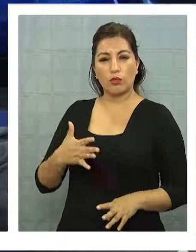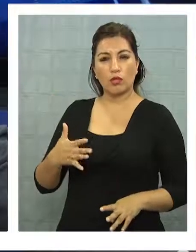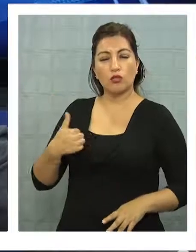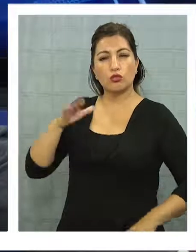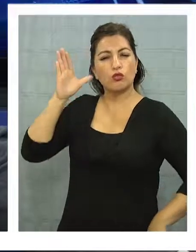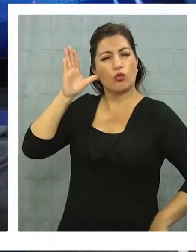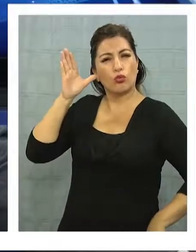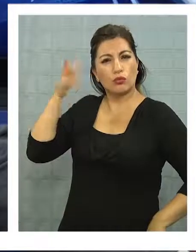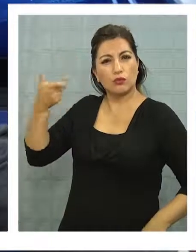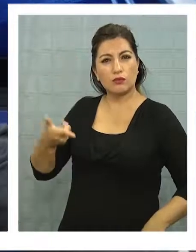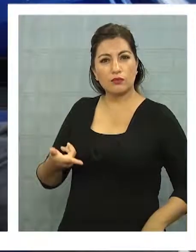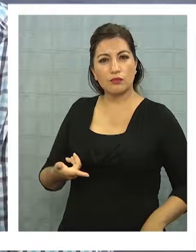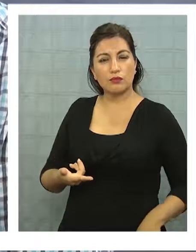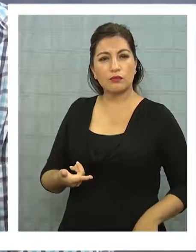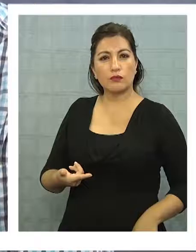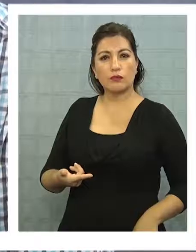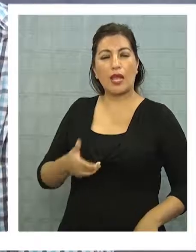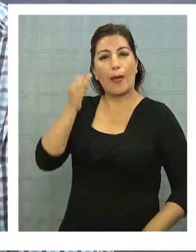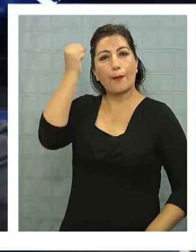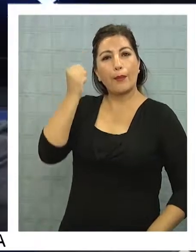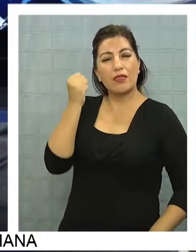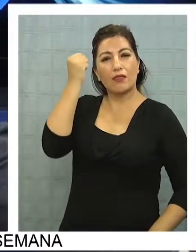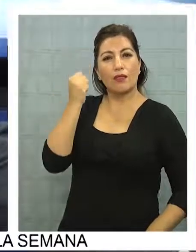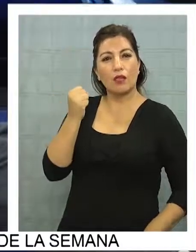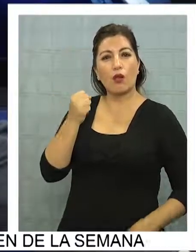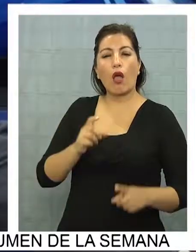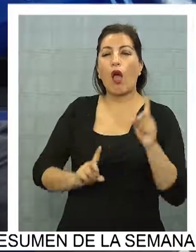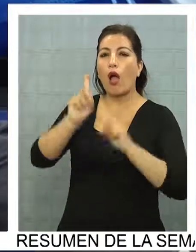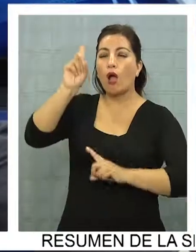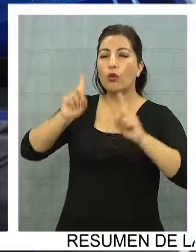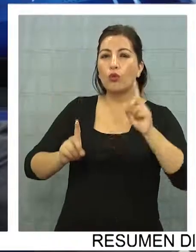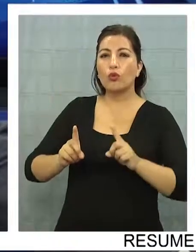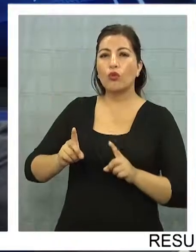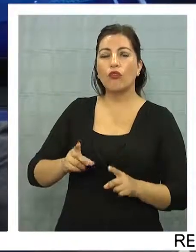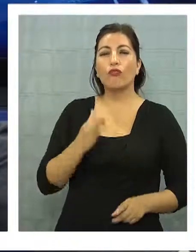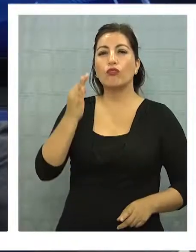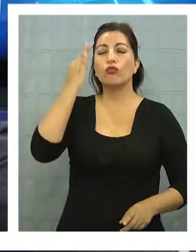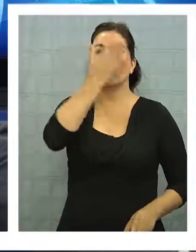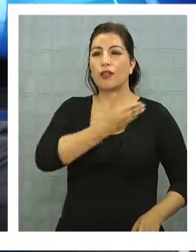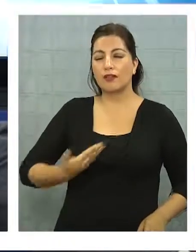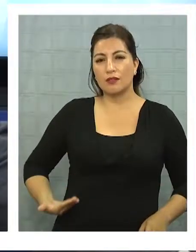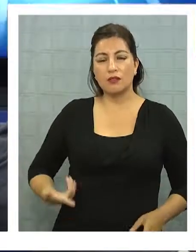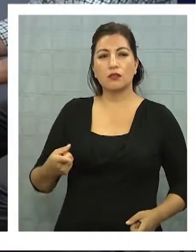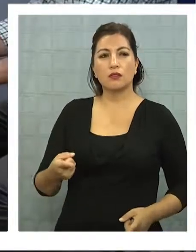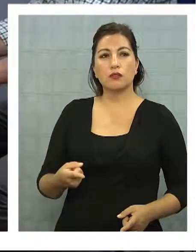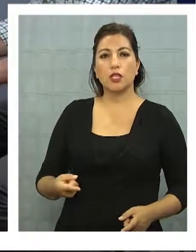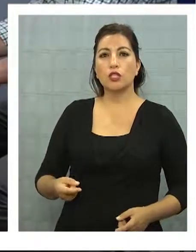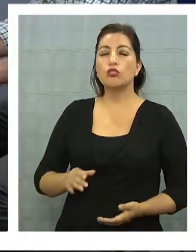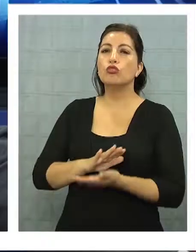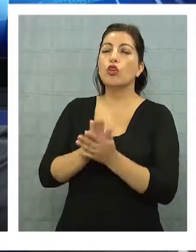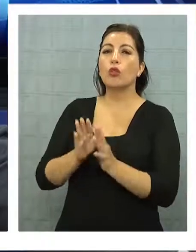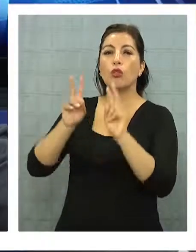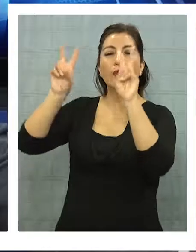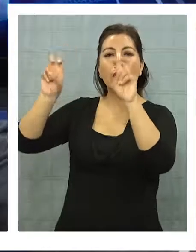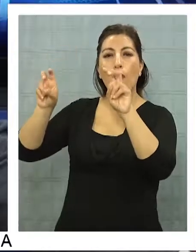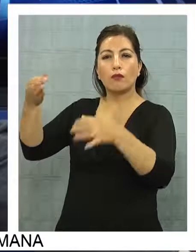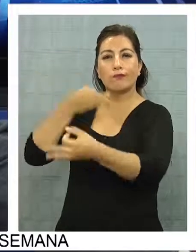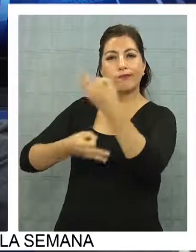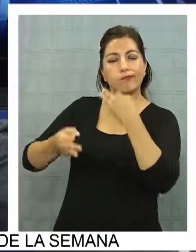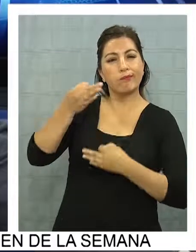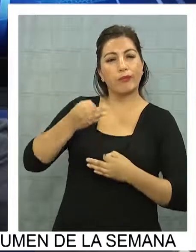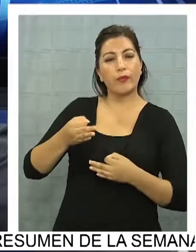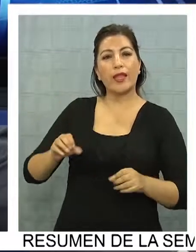¿Qué le pasó a este gobierno, don José Miguel, que eligió una presidenta con una altísima votación, que prometió una cantidad enorme